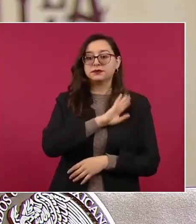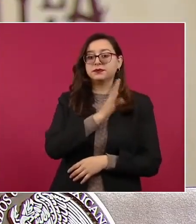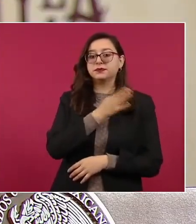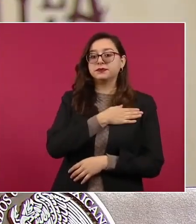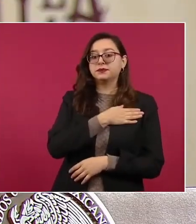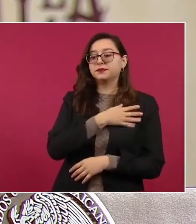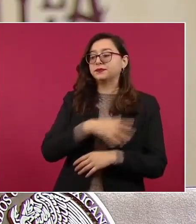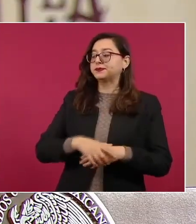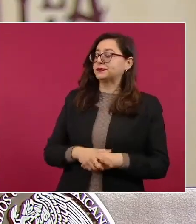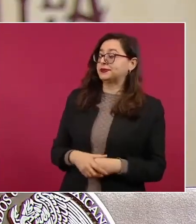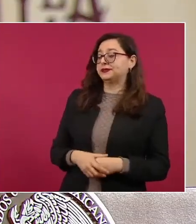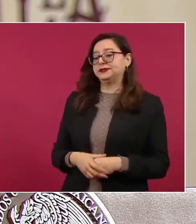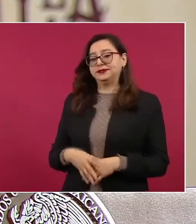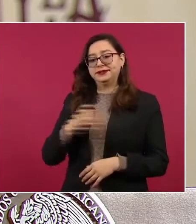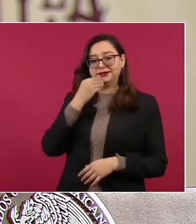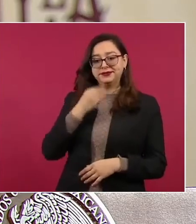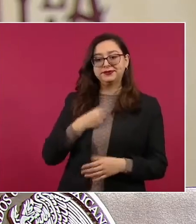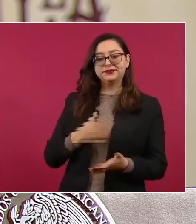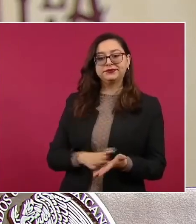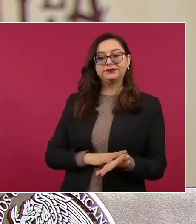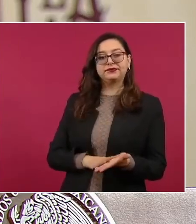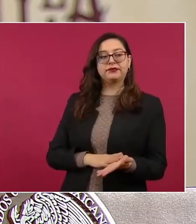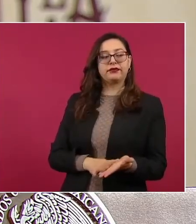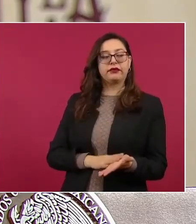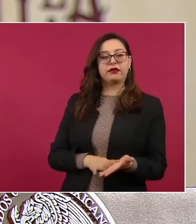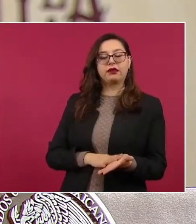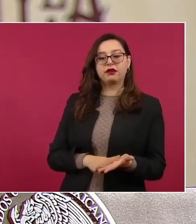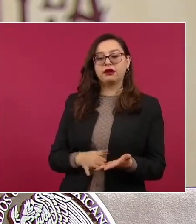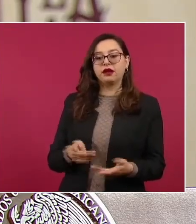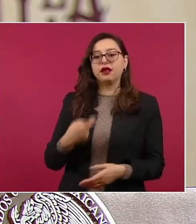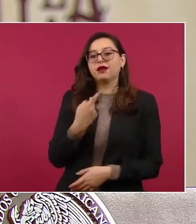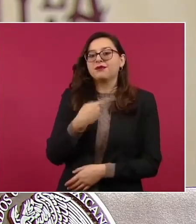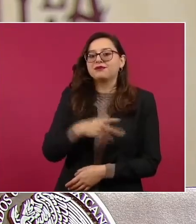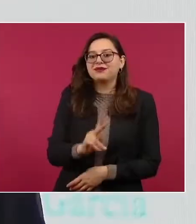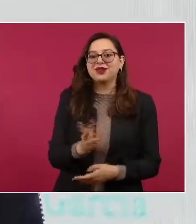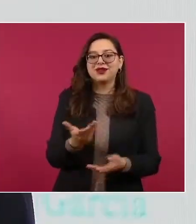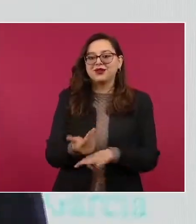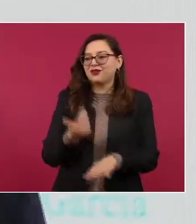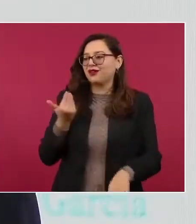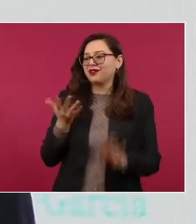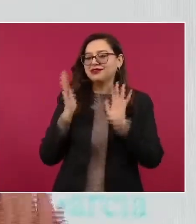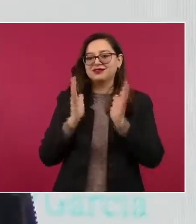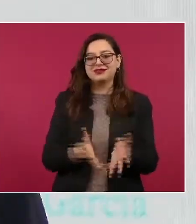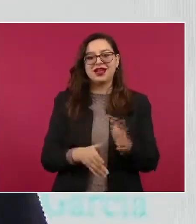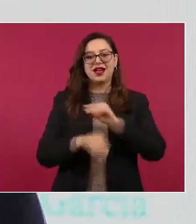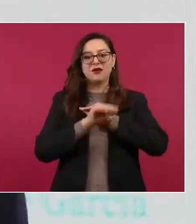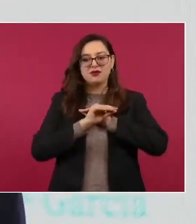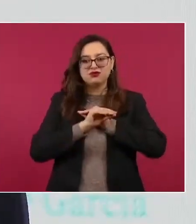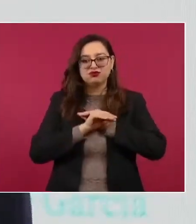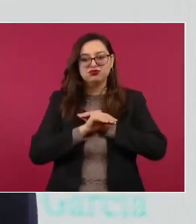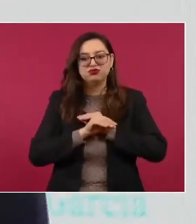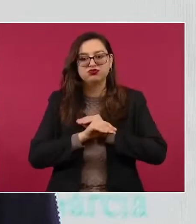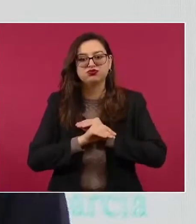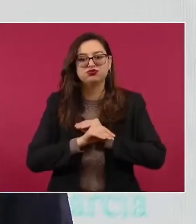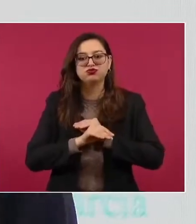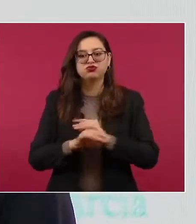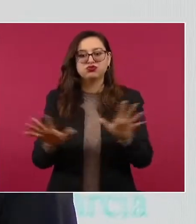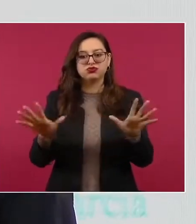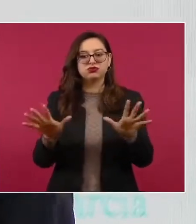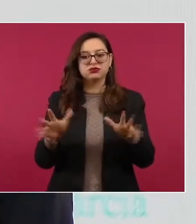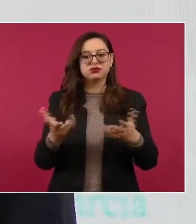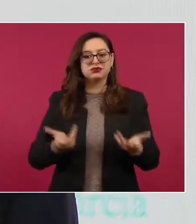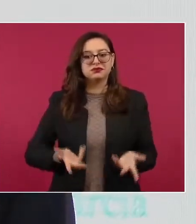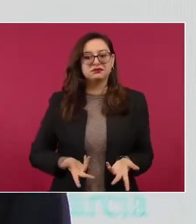mencionó el presidente, esto ya había corrido en la red, por lo que el desmentido, que fue una respuesta a un tuit, no fue lo